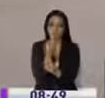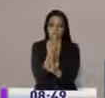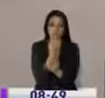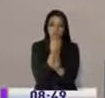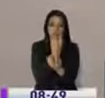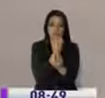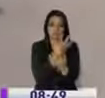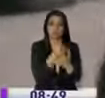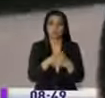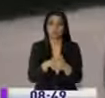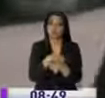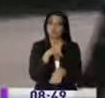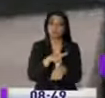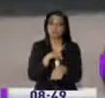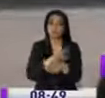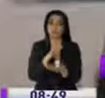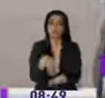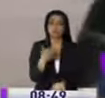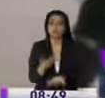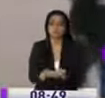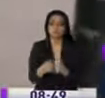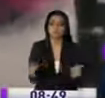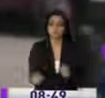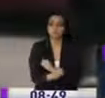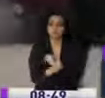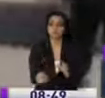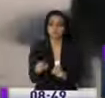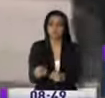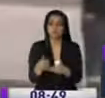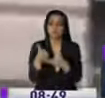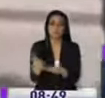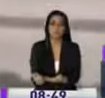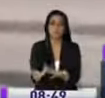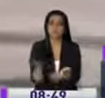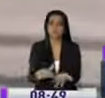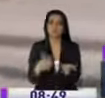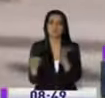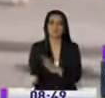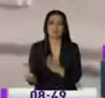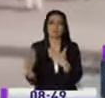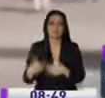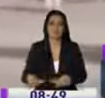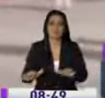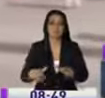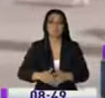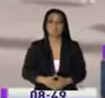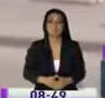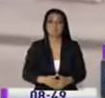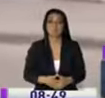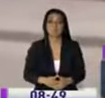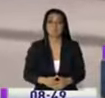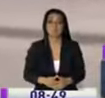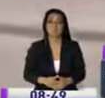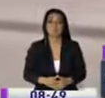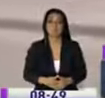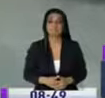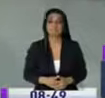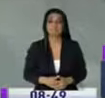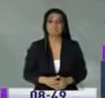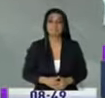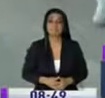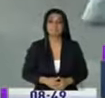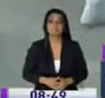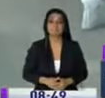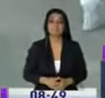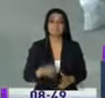Los paramédicos llegaron al sitio, pero no pudieron hacer nada ante la cruel muerte que se había llevado ya al hombre que en minutos se extinguió su vida.